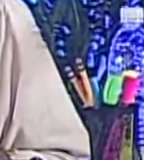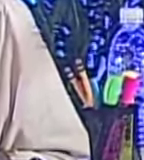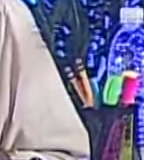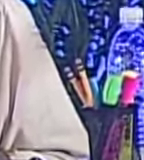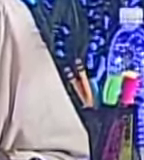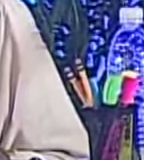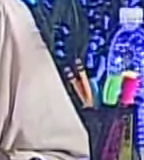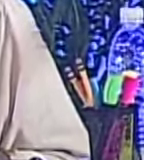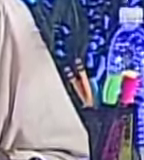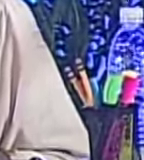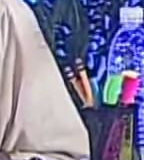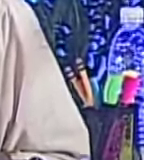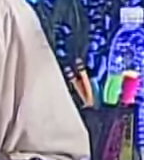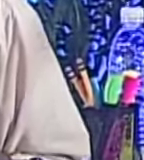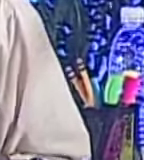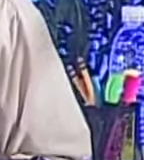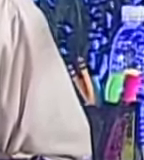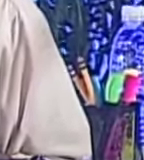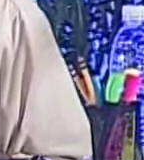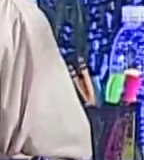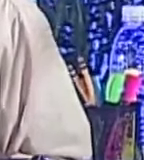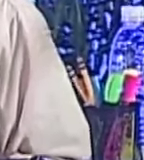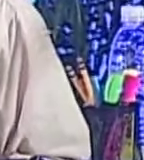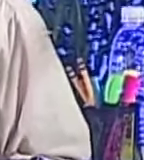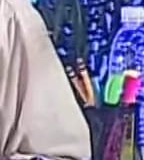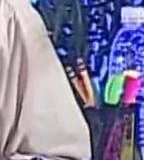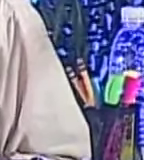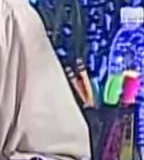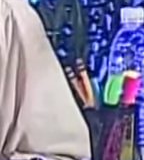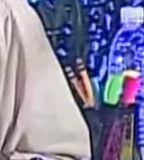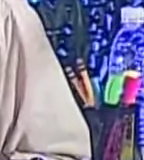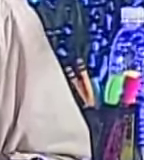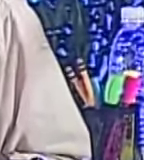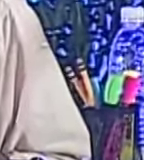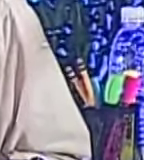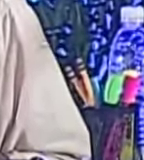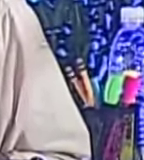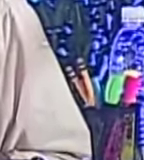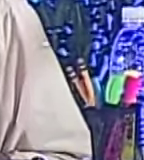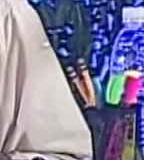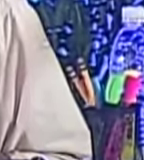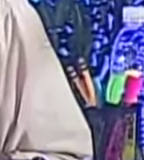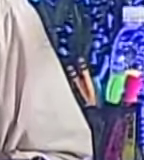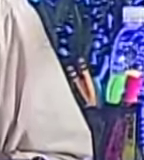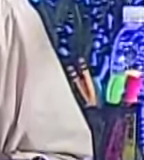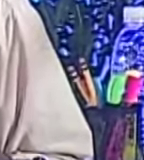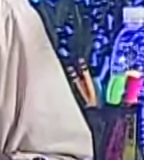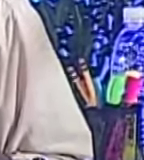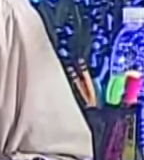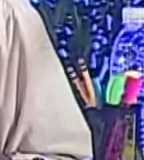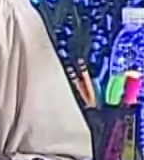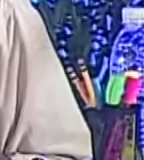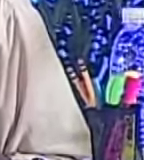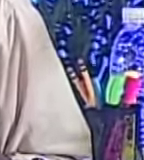que construimos entre todos, y lo bueno, porque lo construimos entre todos. Alerta, lo que voy a decir, oído.